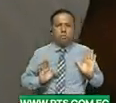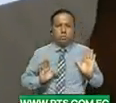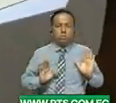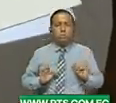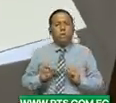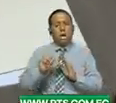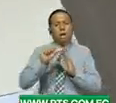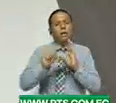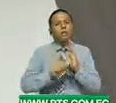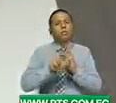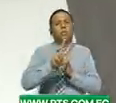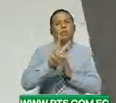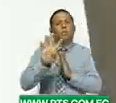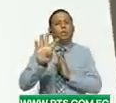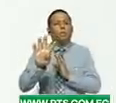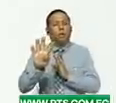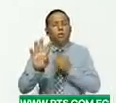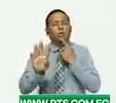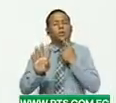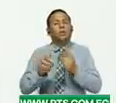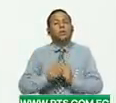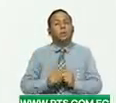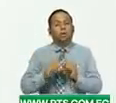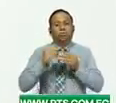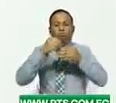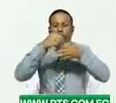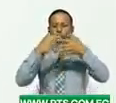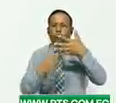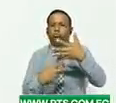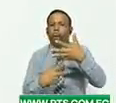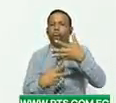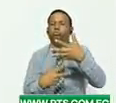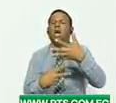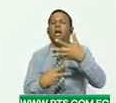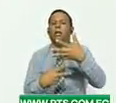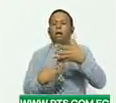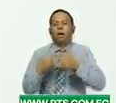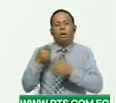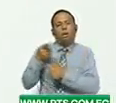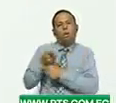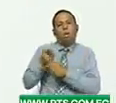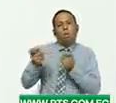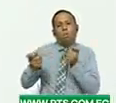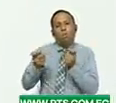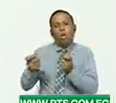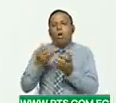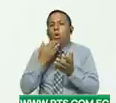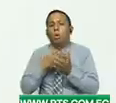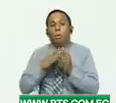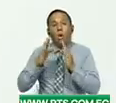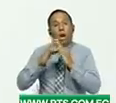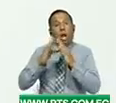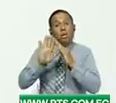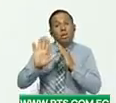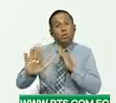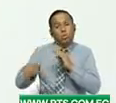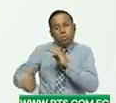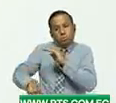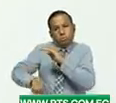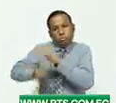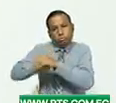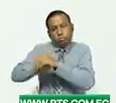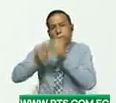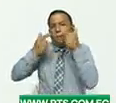artículo 324 establece 7 medidas cautelares, entre ellas la permanencia en su domicilio con